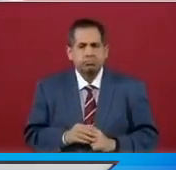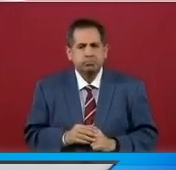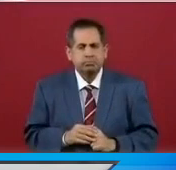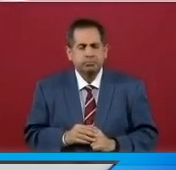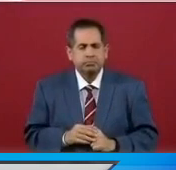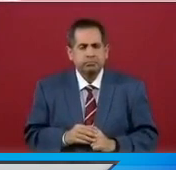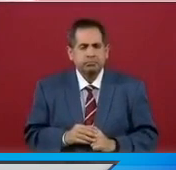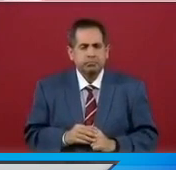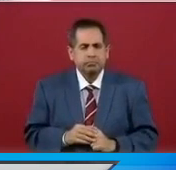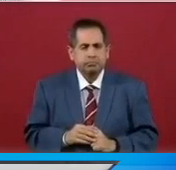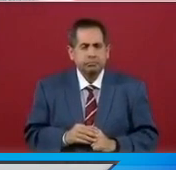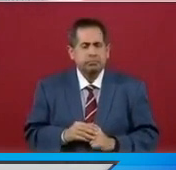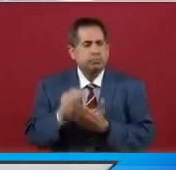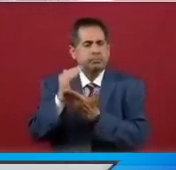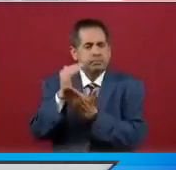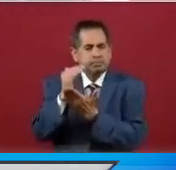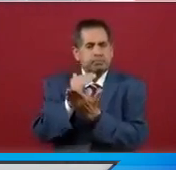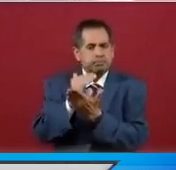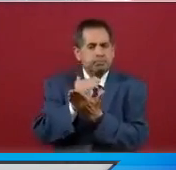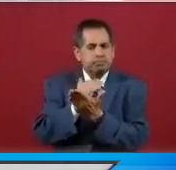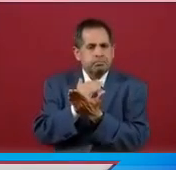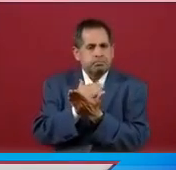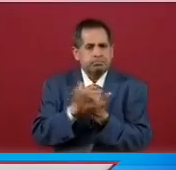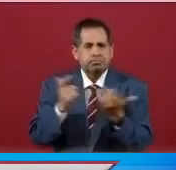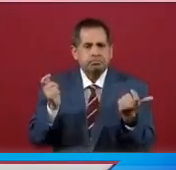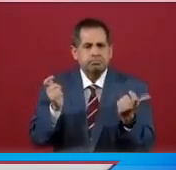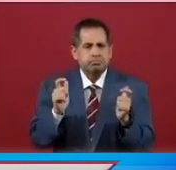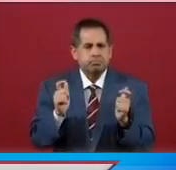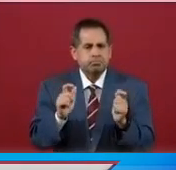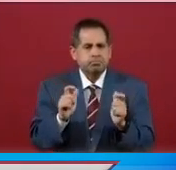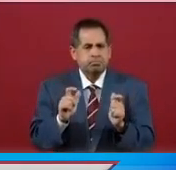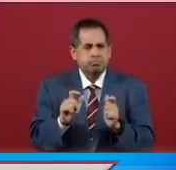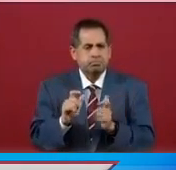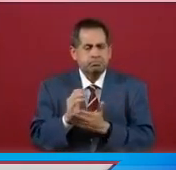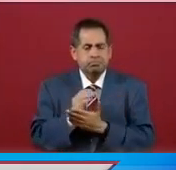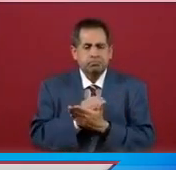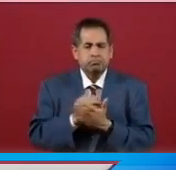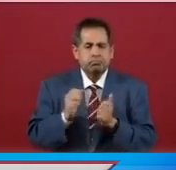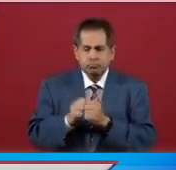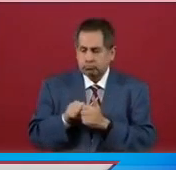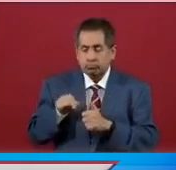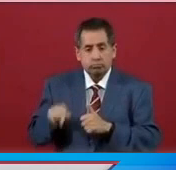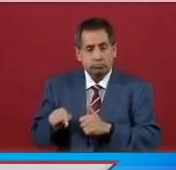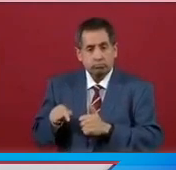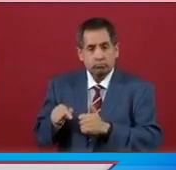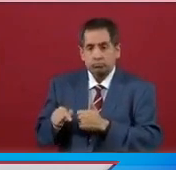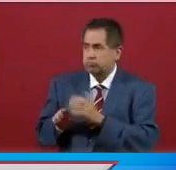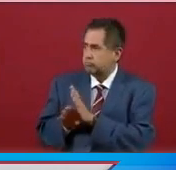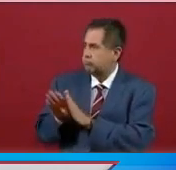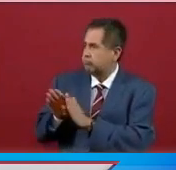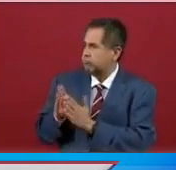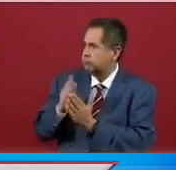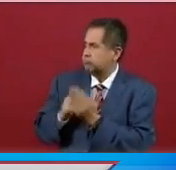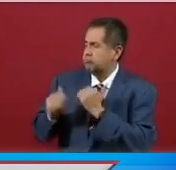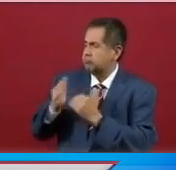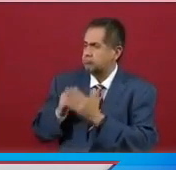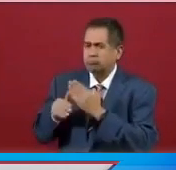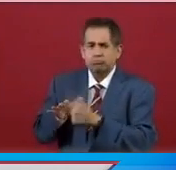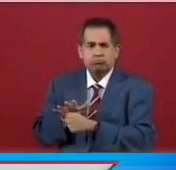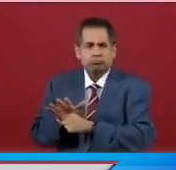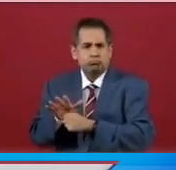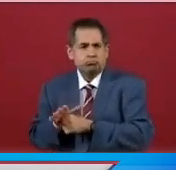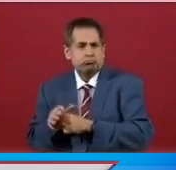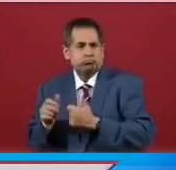migración de mexicanos en busca de oportunidades. Por el momento no está agendada una visita del presidente a los Estados Unidos, gracias a que se cuenta con